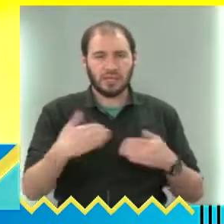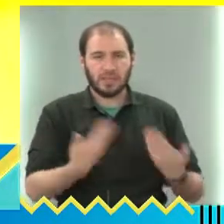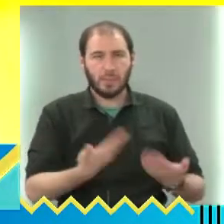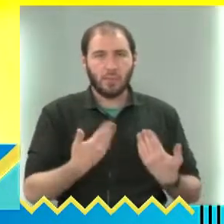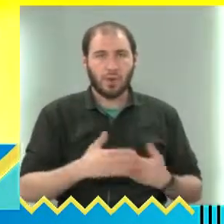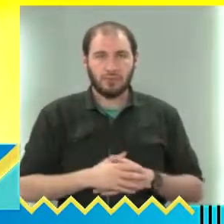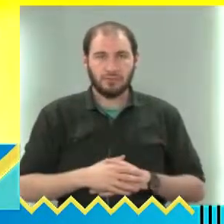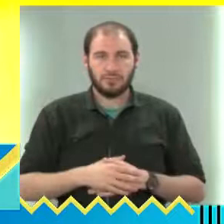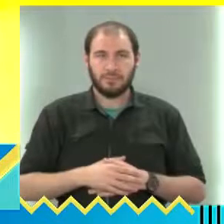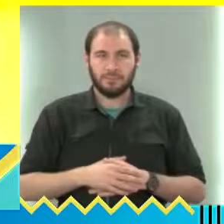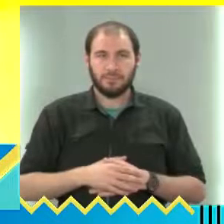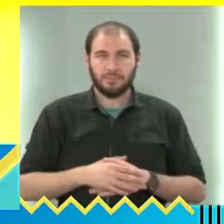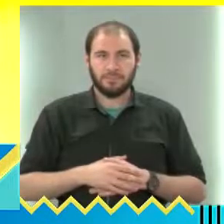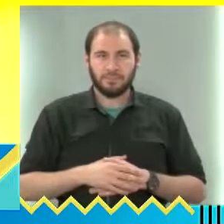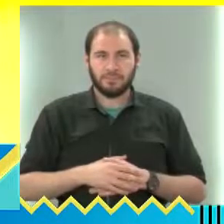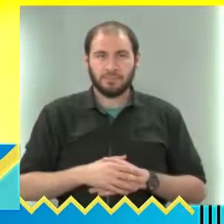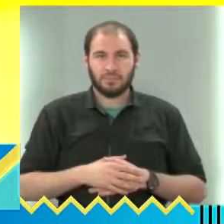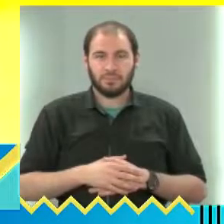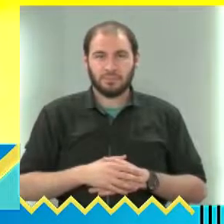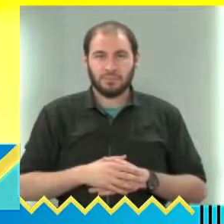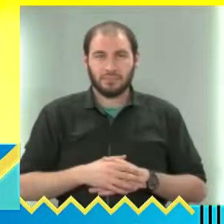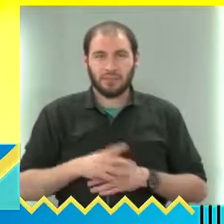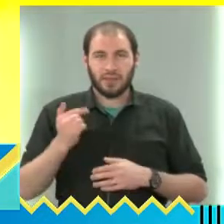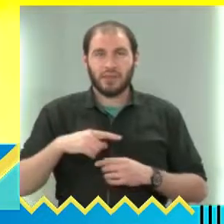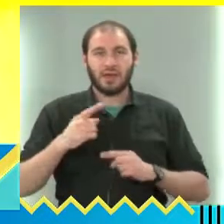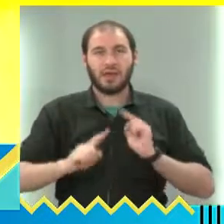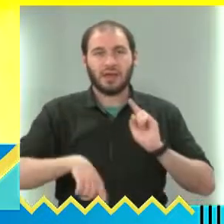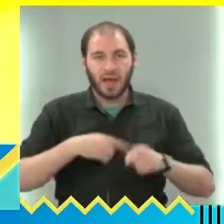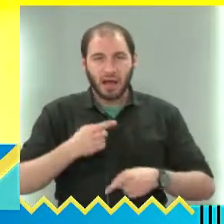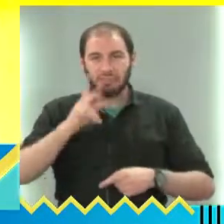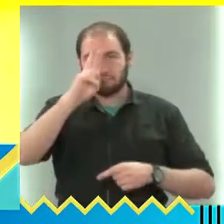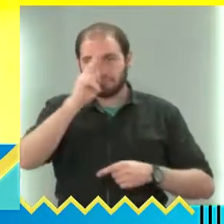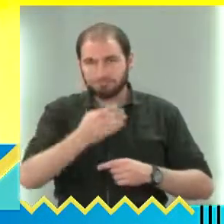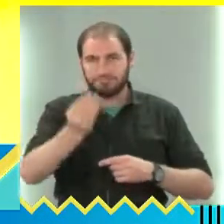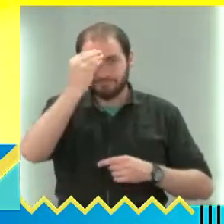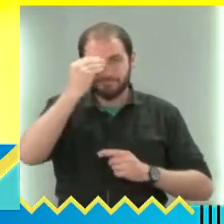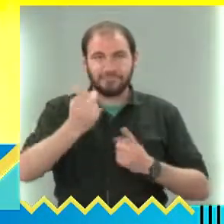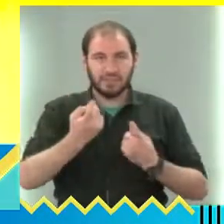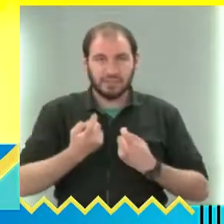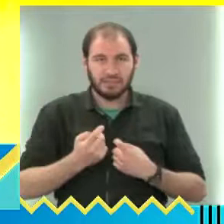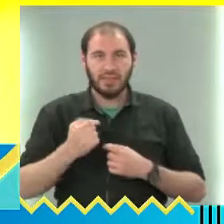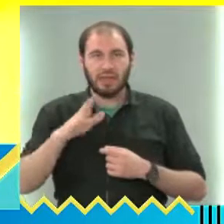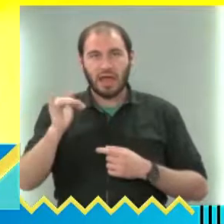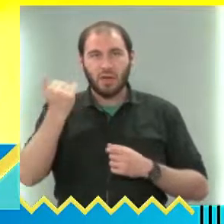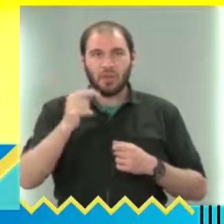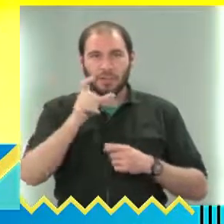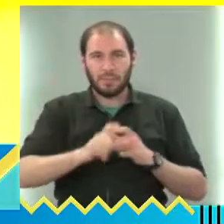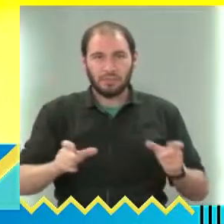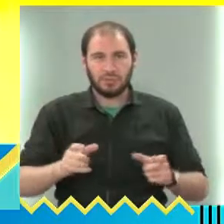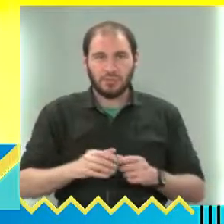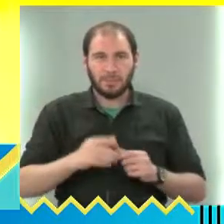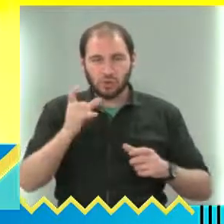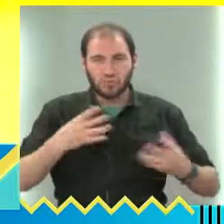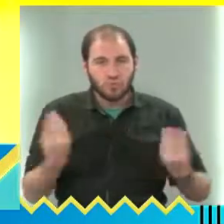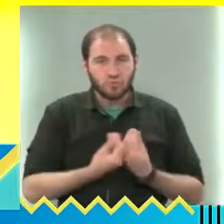donar sangre ahora. Entonces este cambio es el que hay que ir logrando y que ya vamos viendo no en